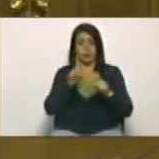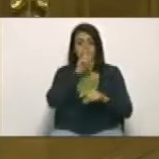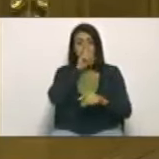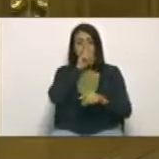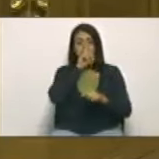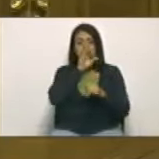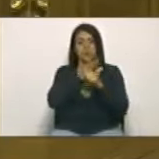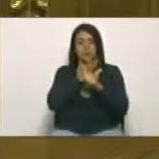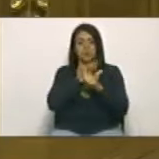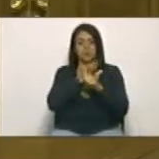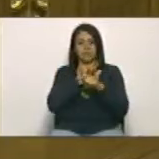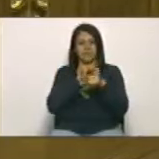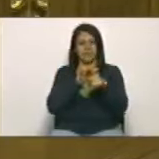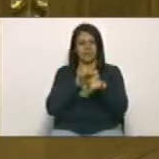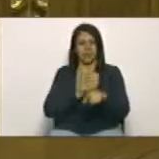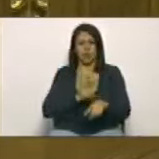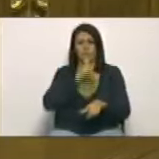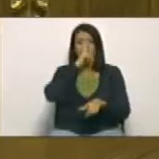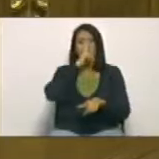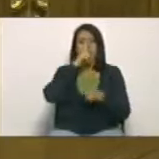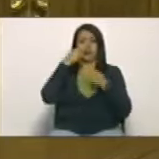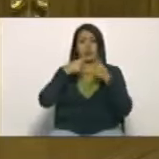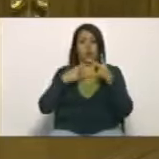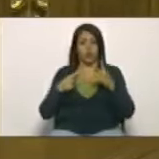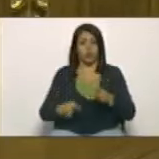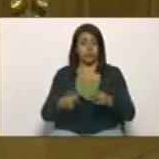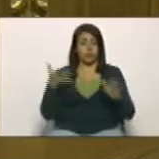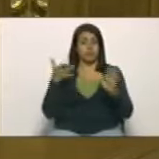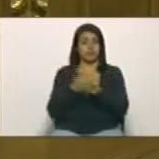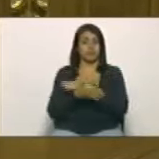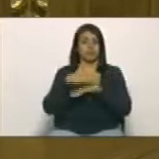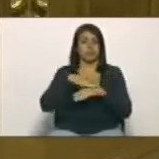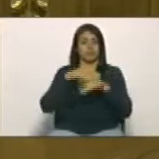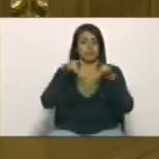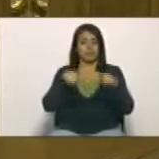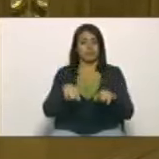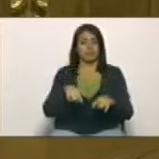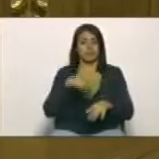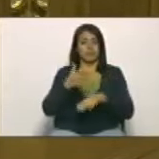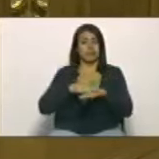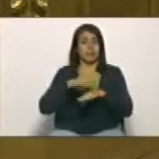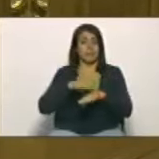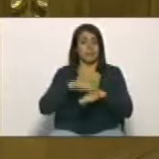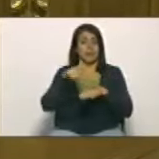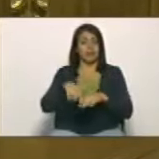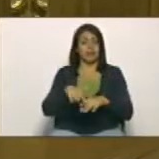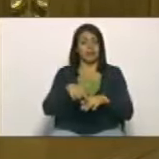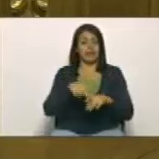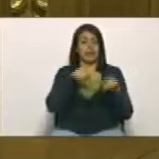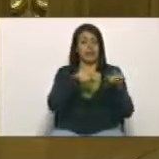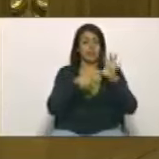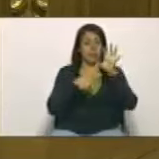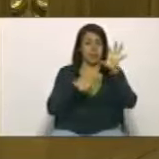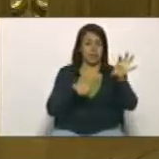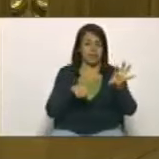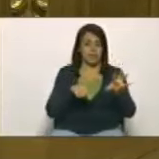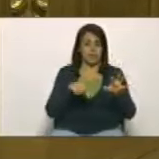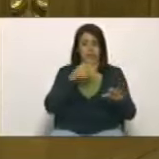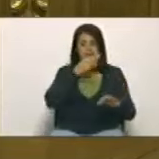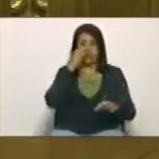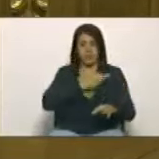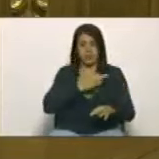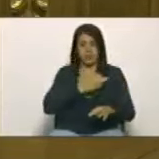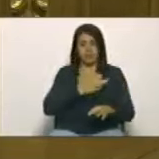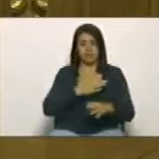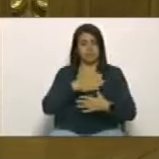callar ante el genocidio que significa lo que está pasando en Palestina. ¿Y quiénes son